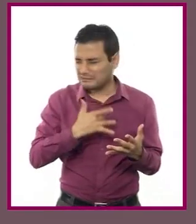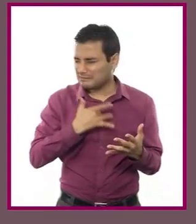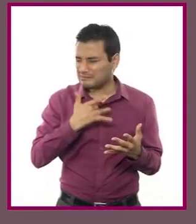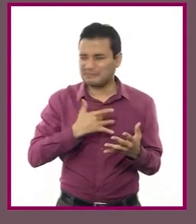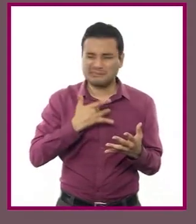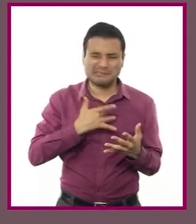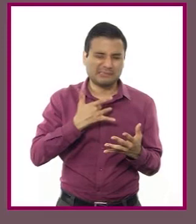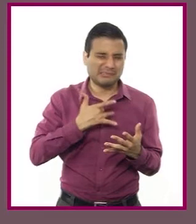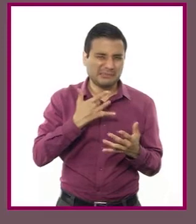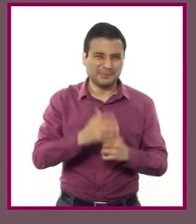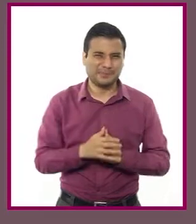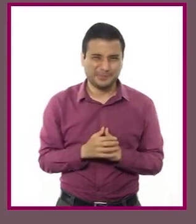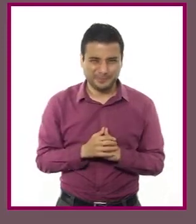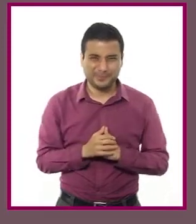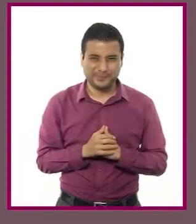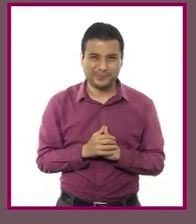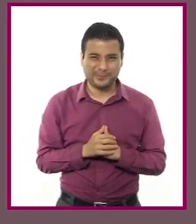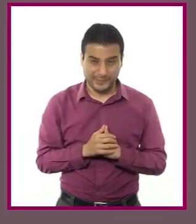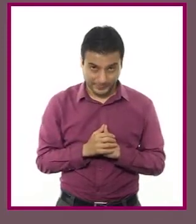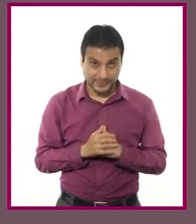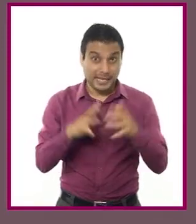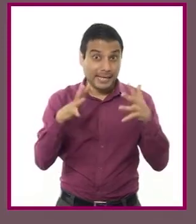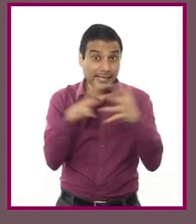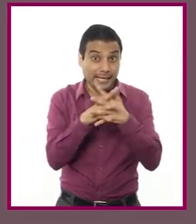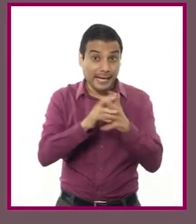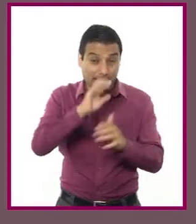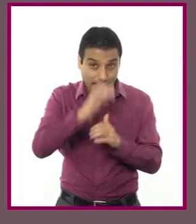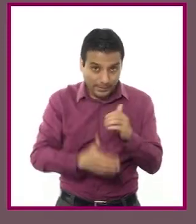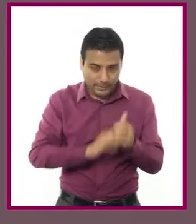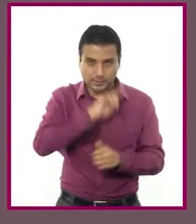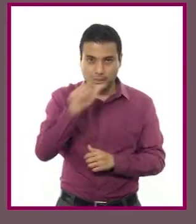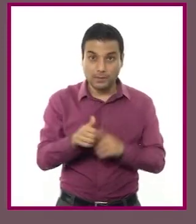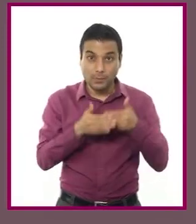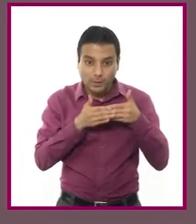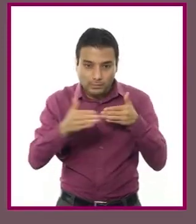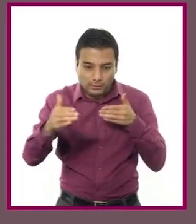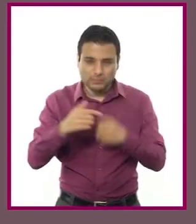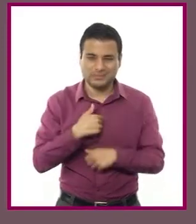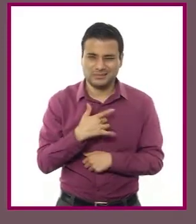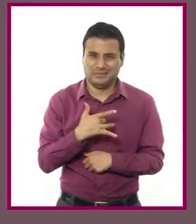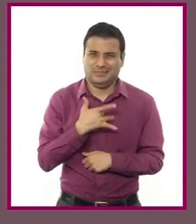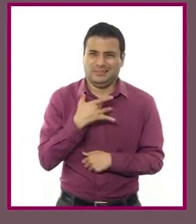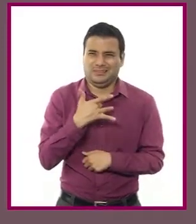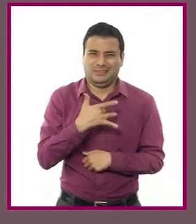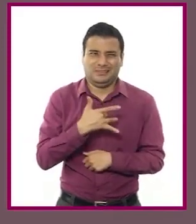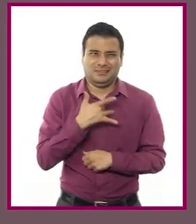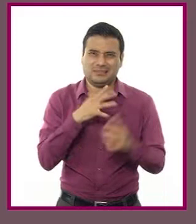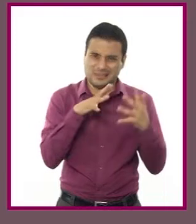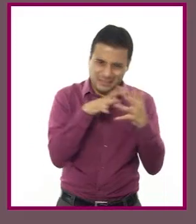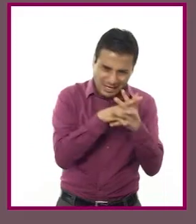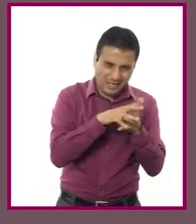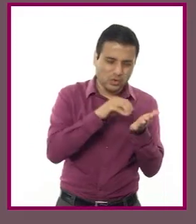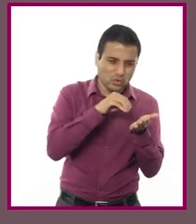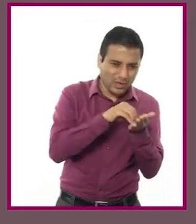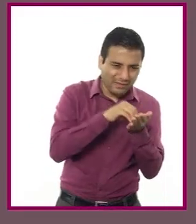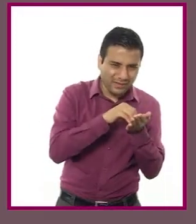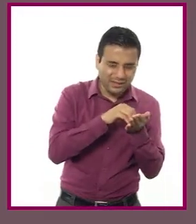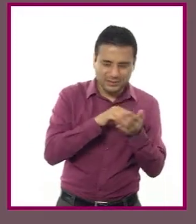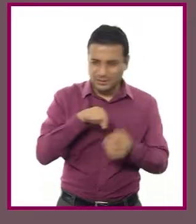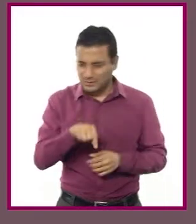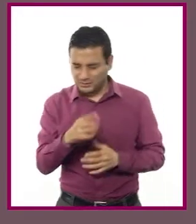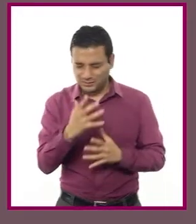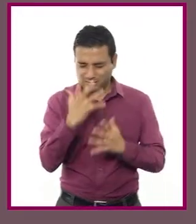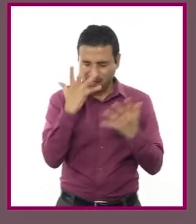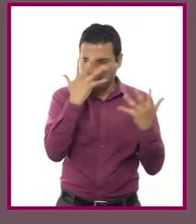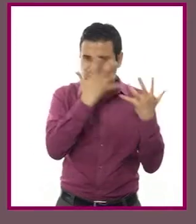allí. Los primeros meses la visión es doble. Estás a la vez allí y aquí. He visto.